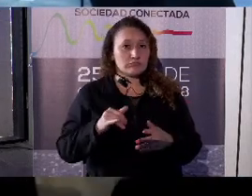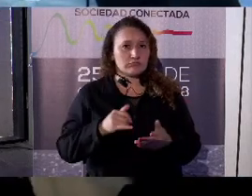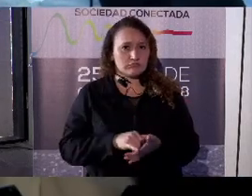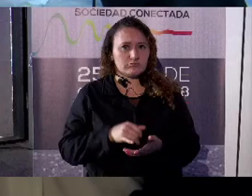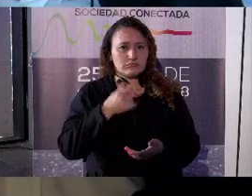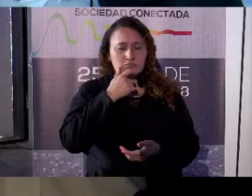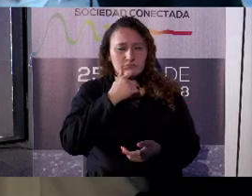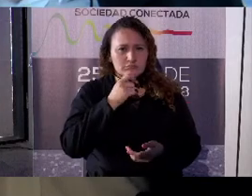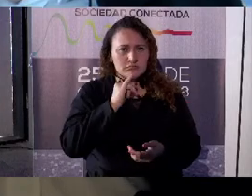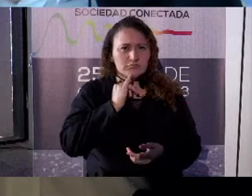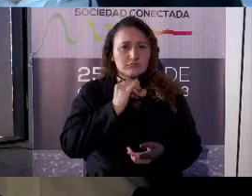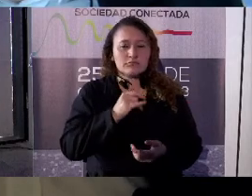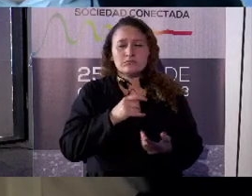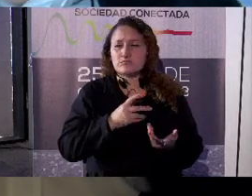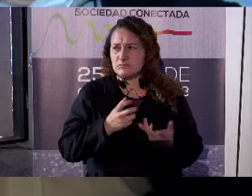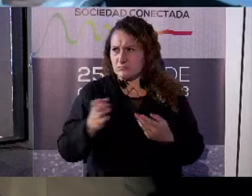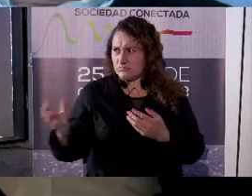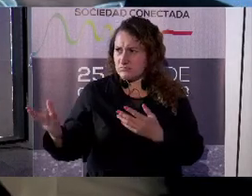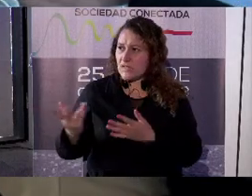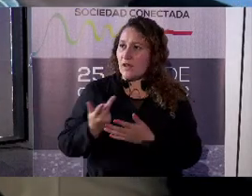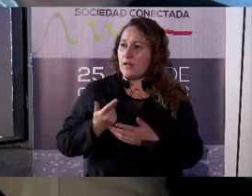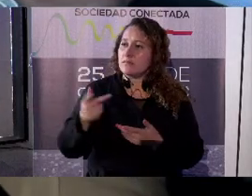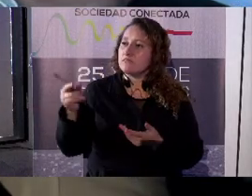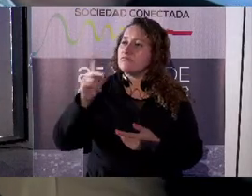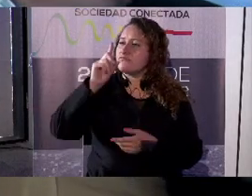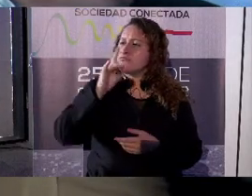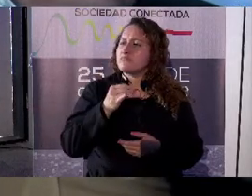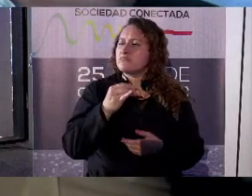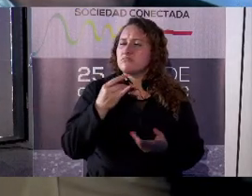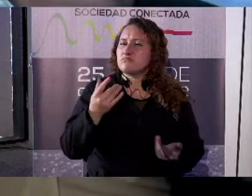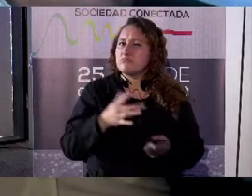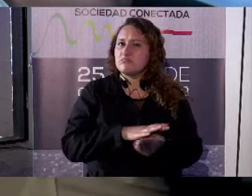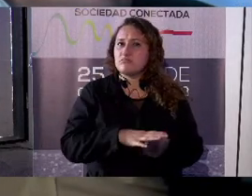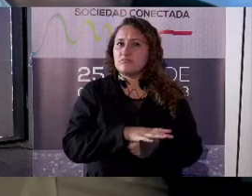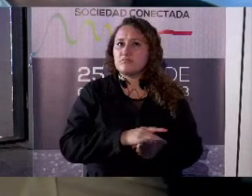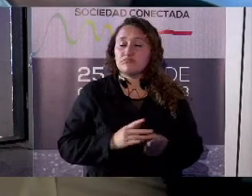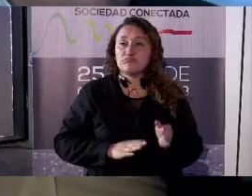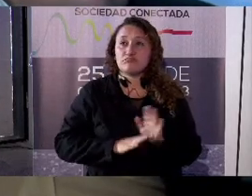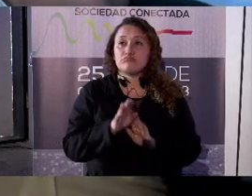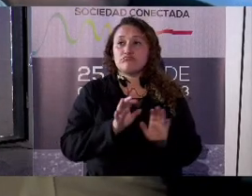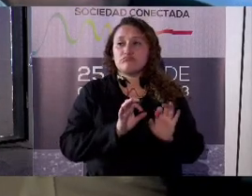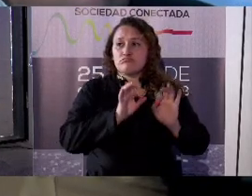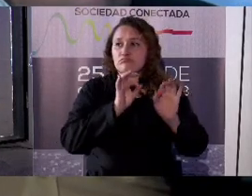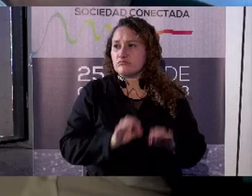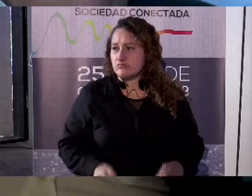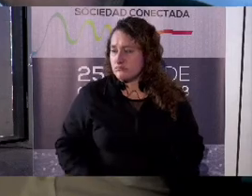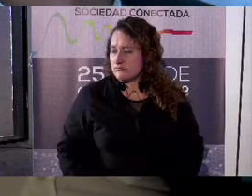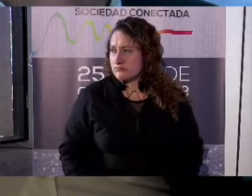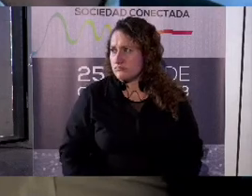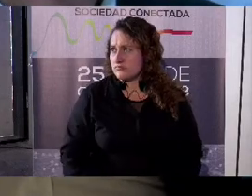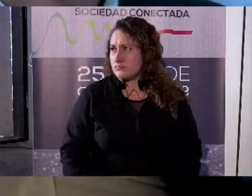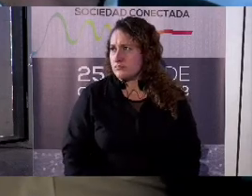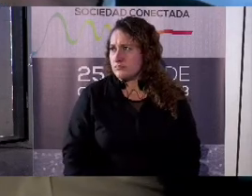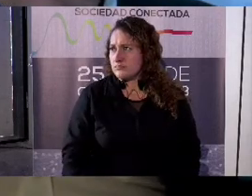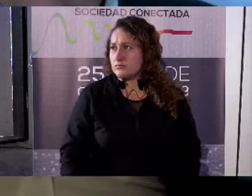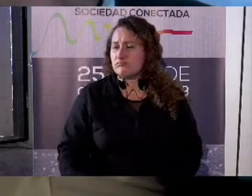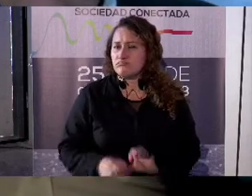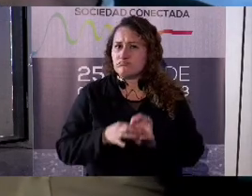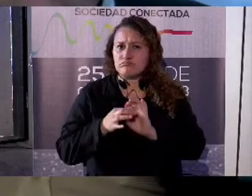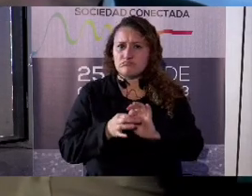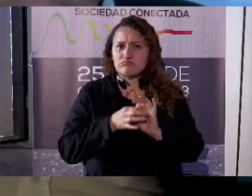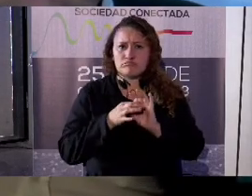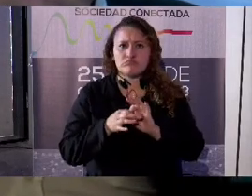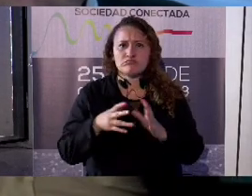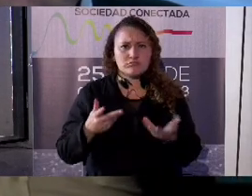things podrías comentarnos algún caso de éxito donde distintos actores del ecosistema se hayan cooperado a través de la